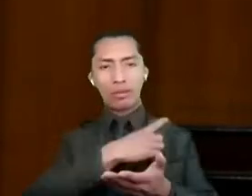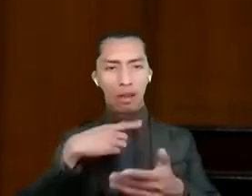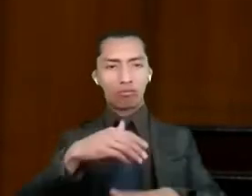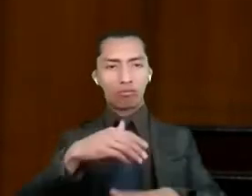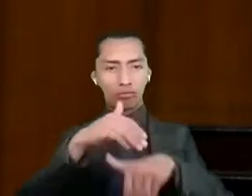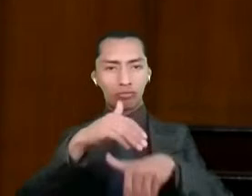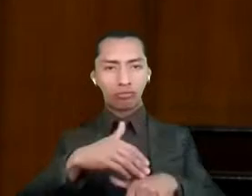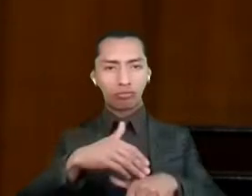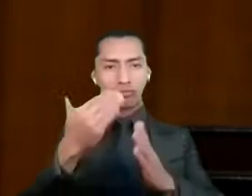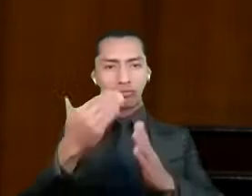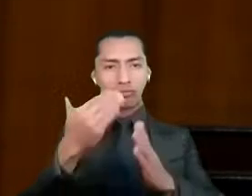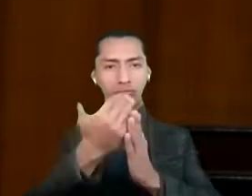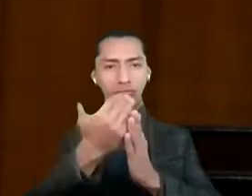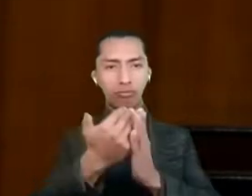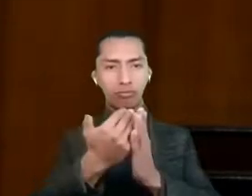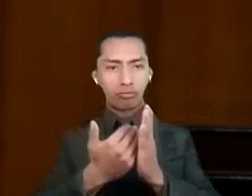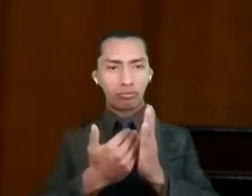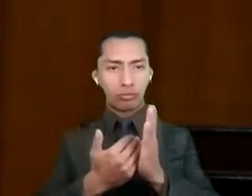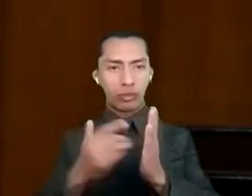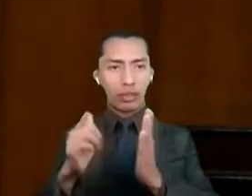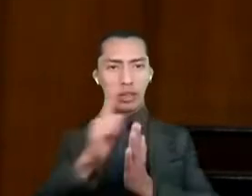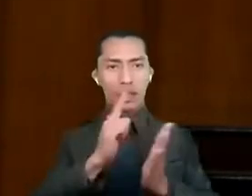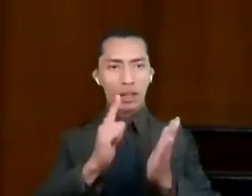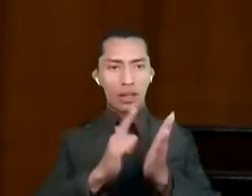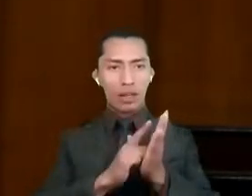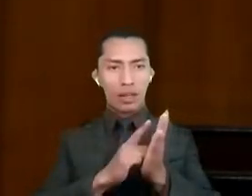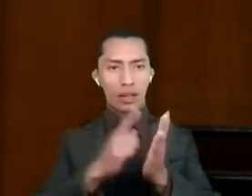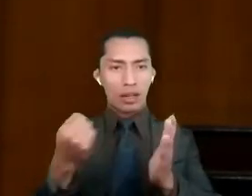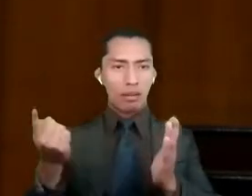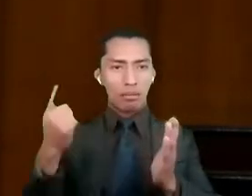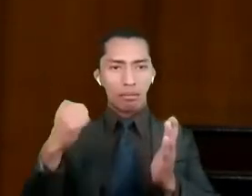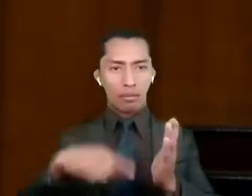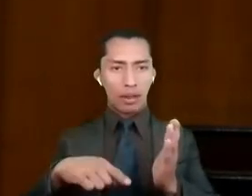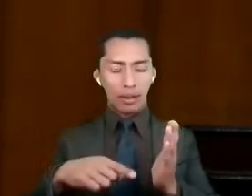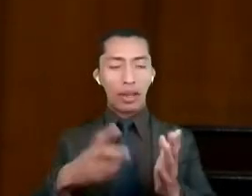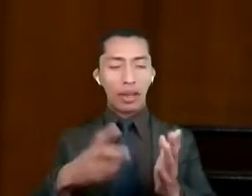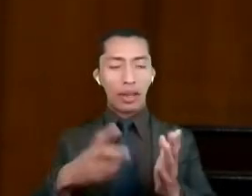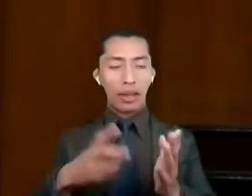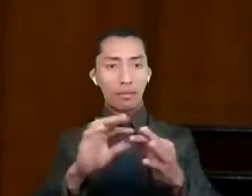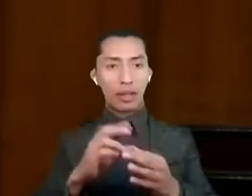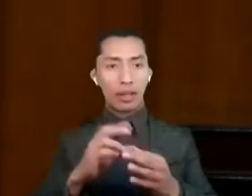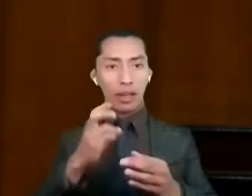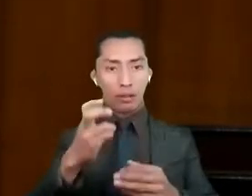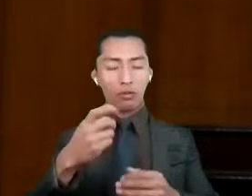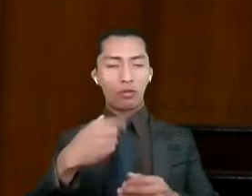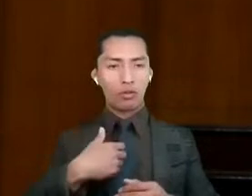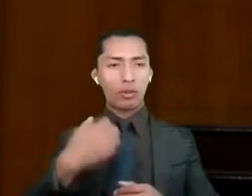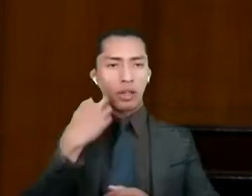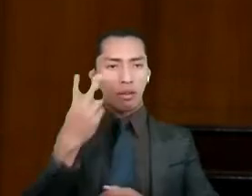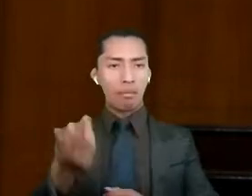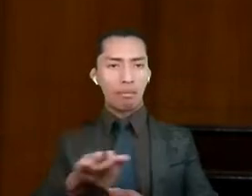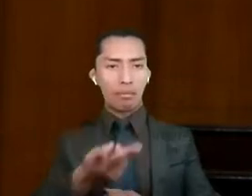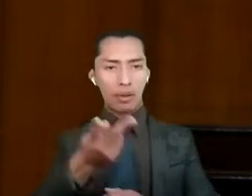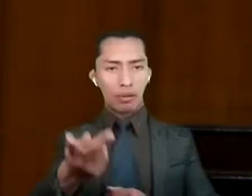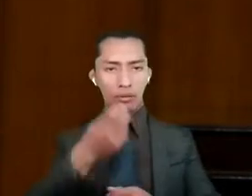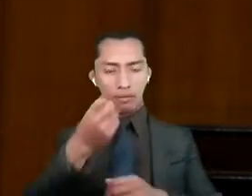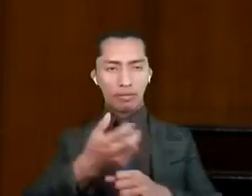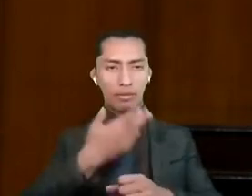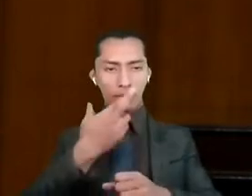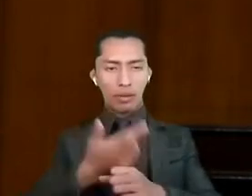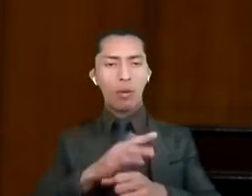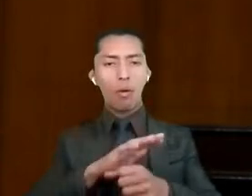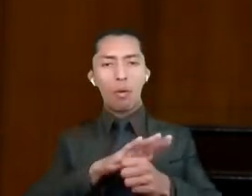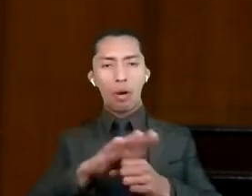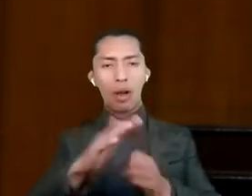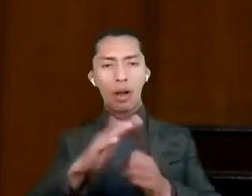legal. En anterior a lo expuesto, quisiera preguntarle, señor secretario, ¿cuáles serán los mecanismos de seguridad